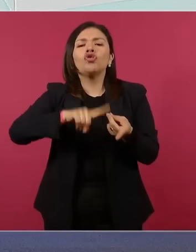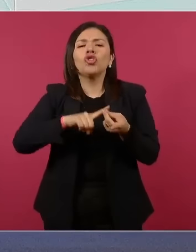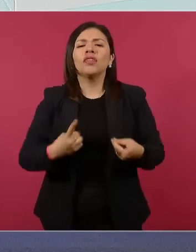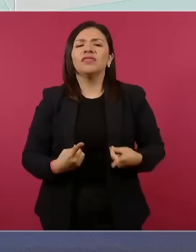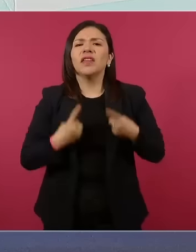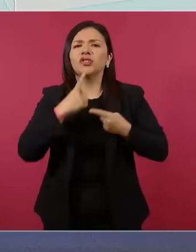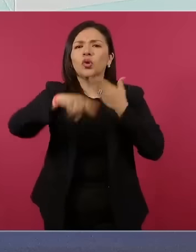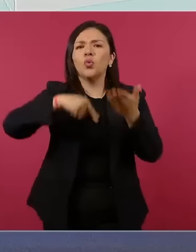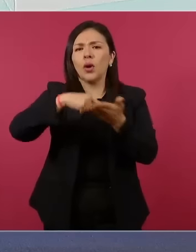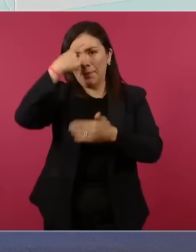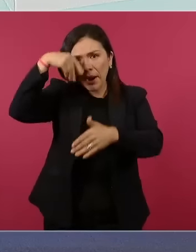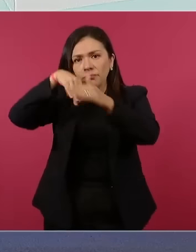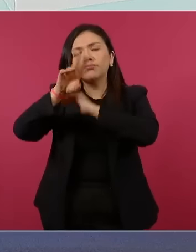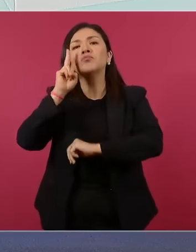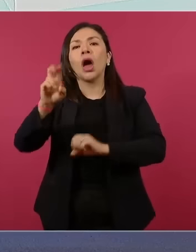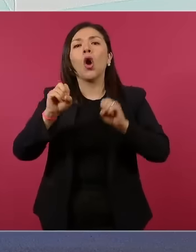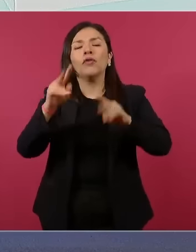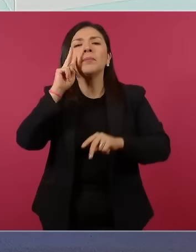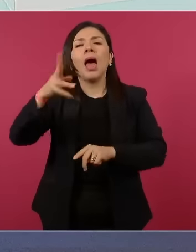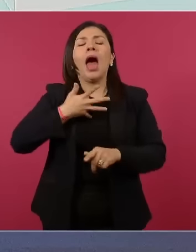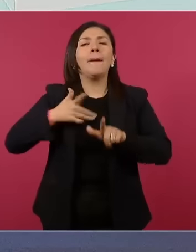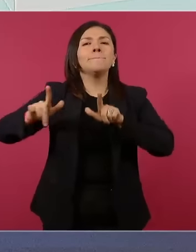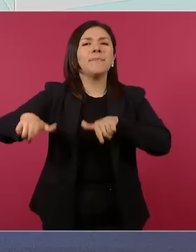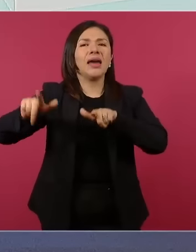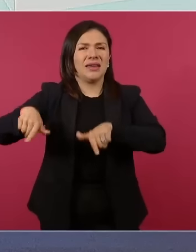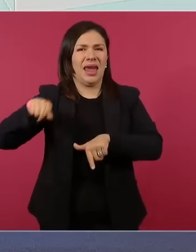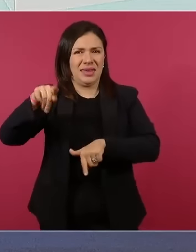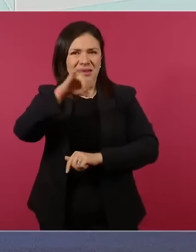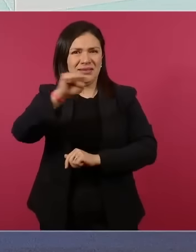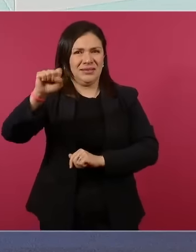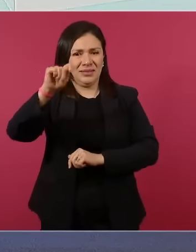direcciones de estas ventanillas en la página de Fondo de Pensiones para el